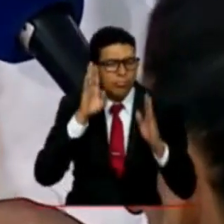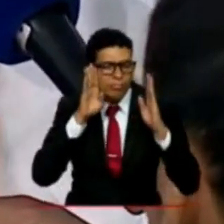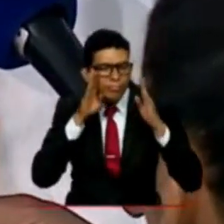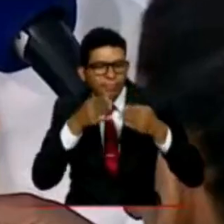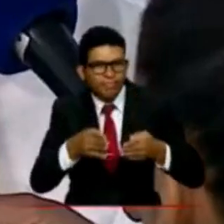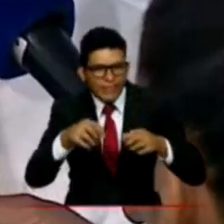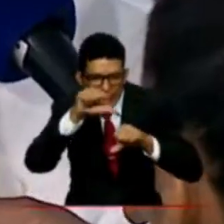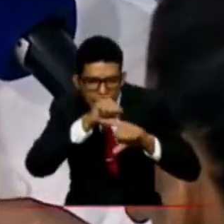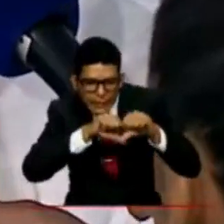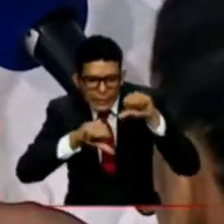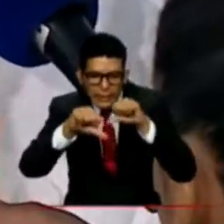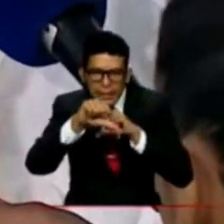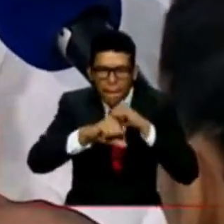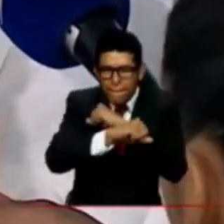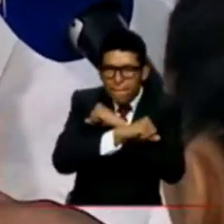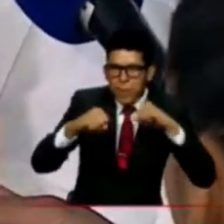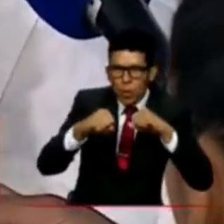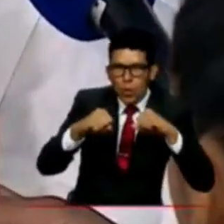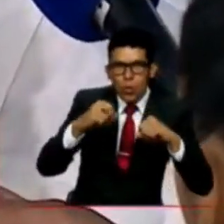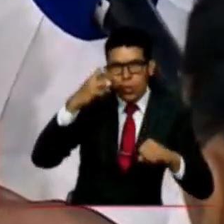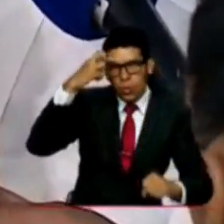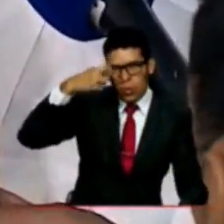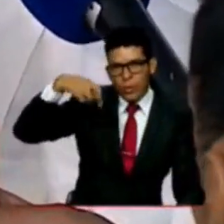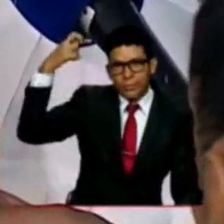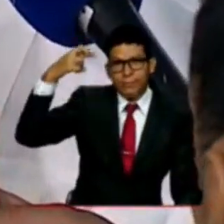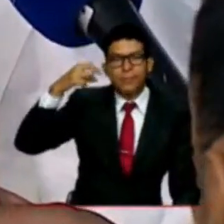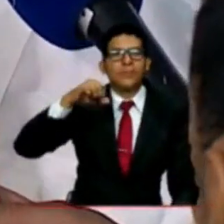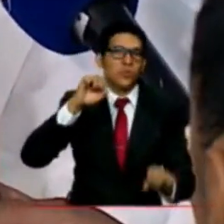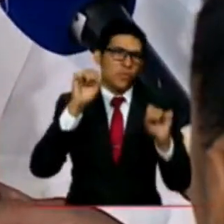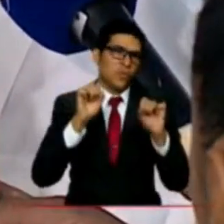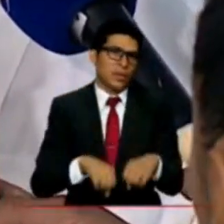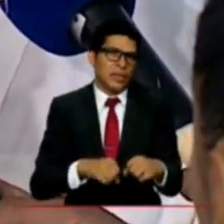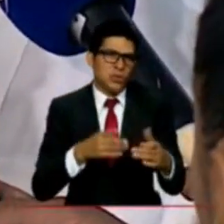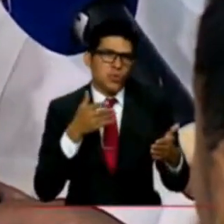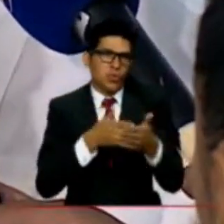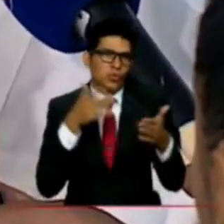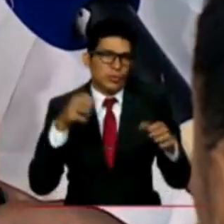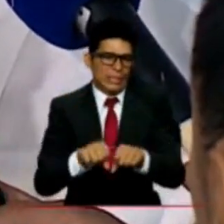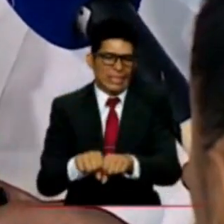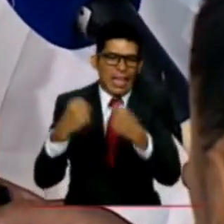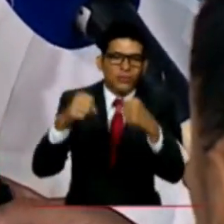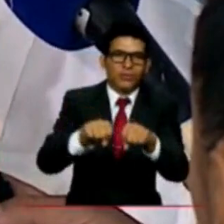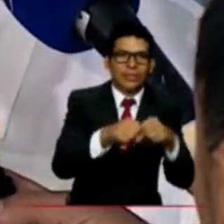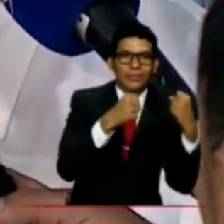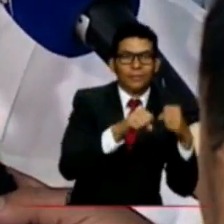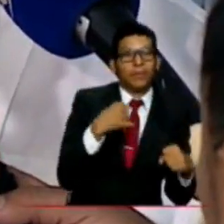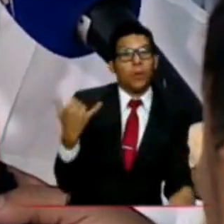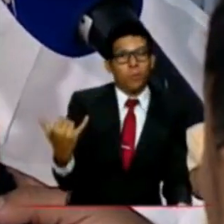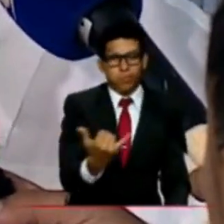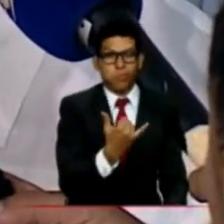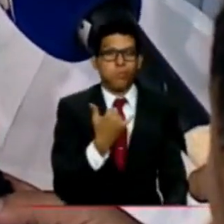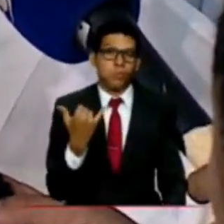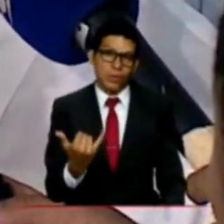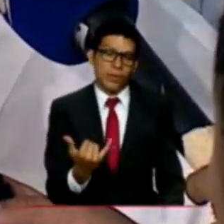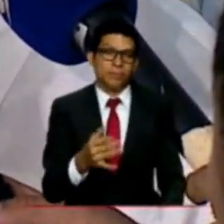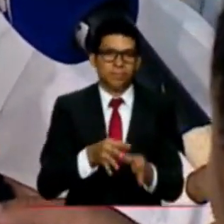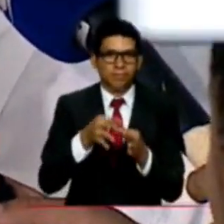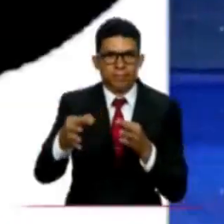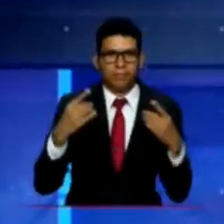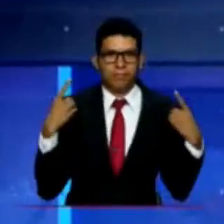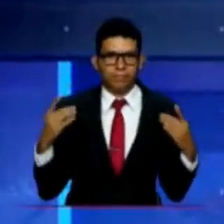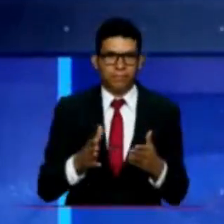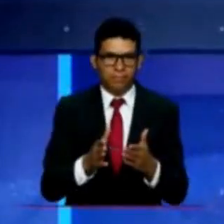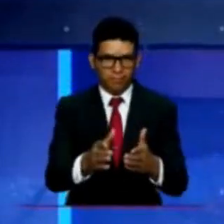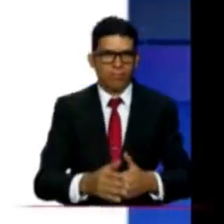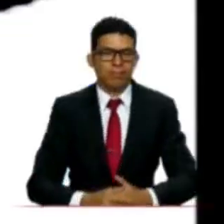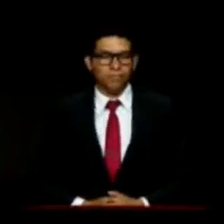los explosivos y para poder lograr hacer pues estragos lo que se viene haciendo en el municipio de